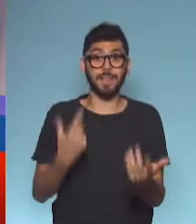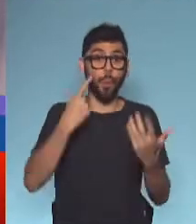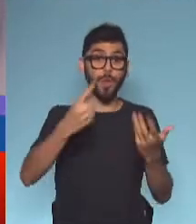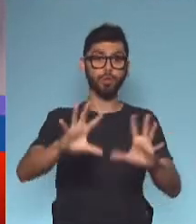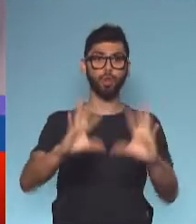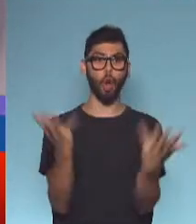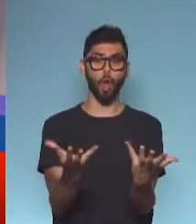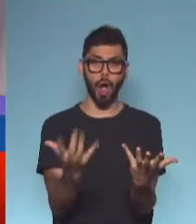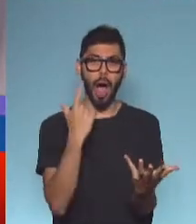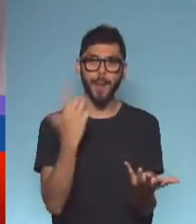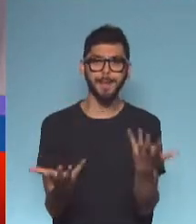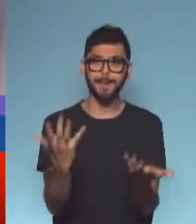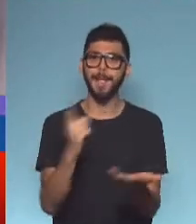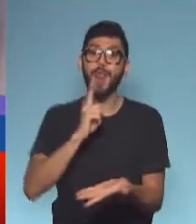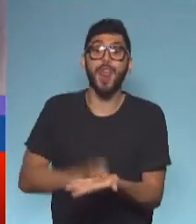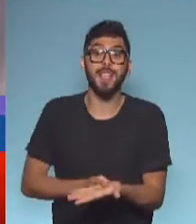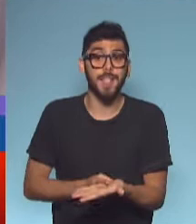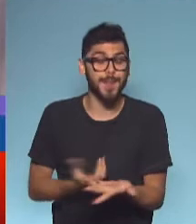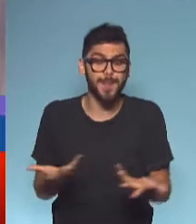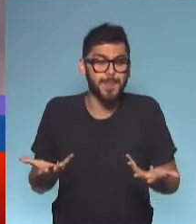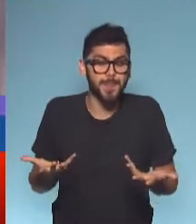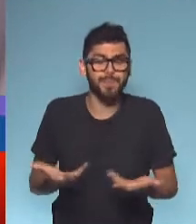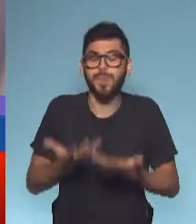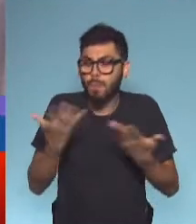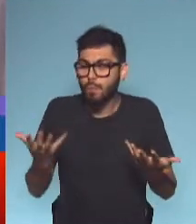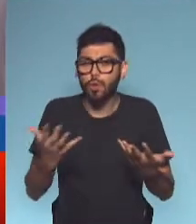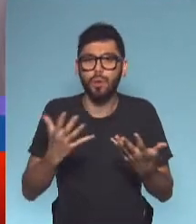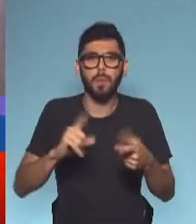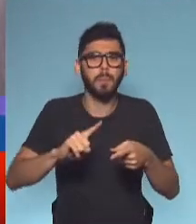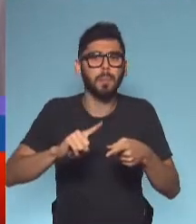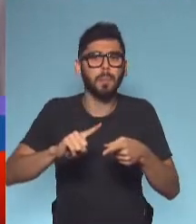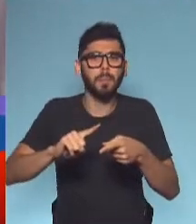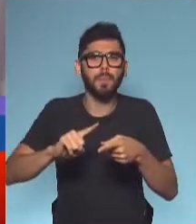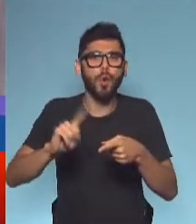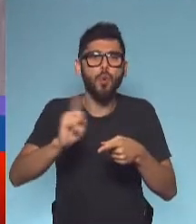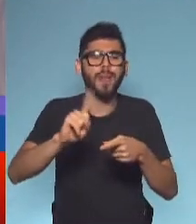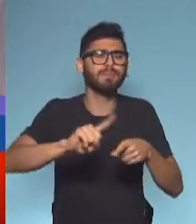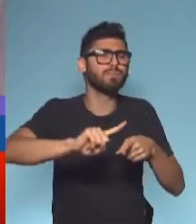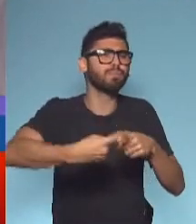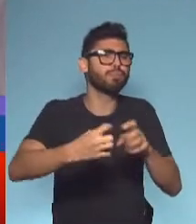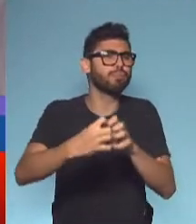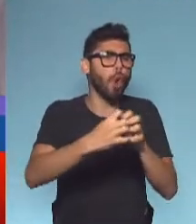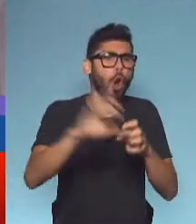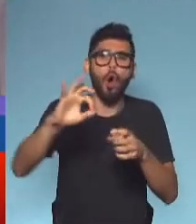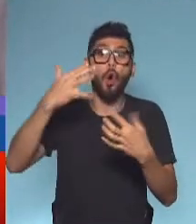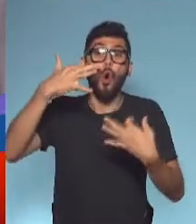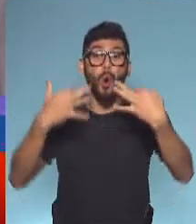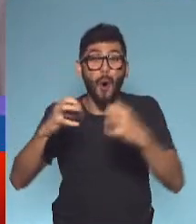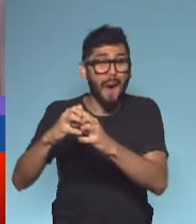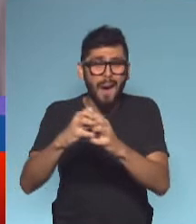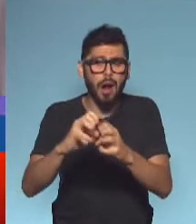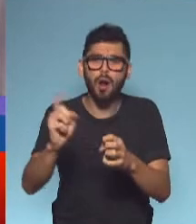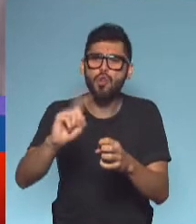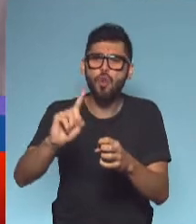decide sobre las medidas sanitarias. Por lo tanto, la discusión ni política ni jurídica tiene que ser alrededor